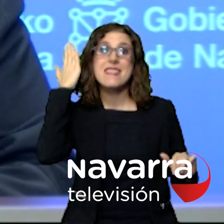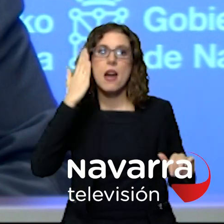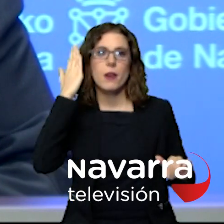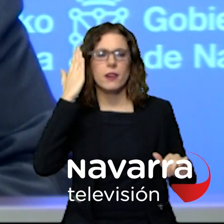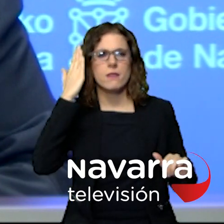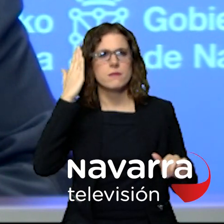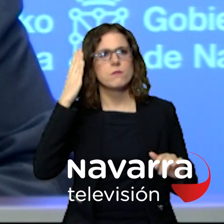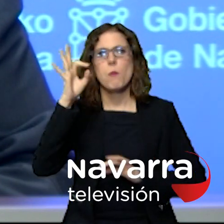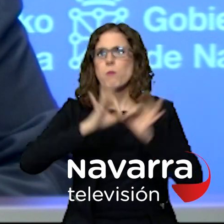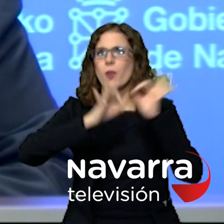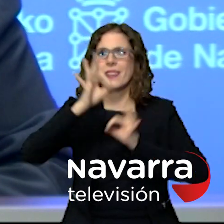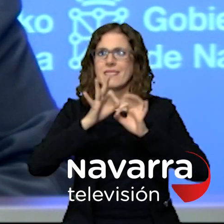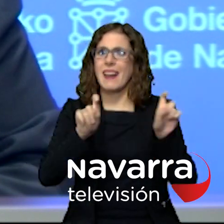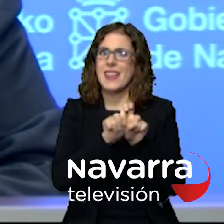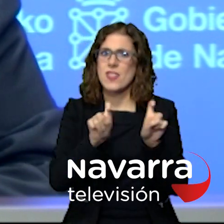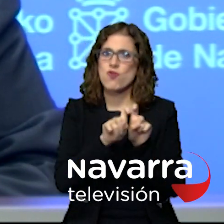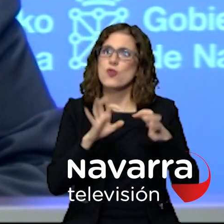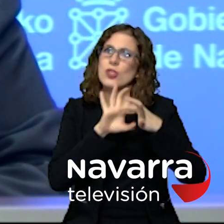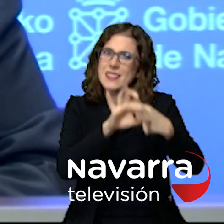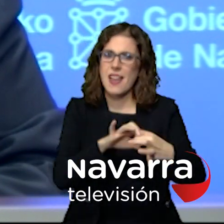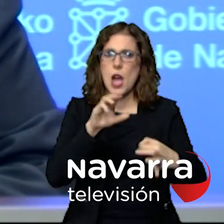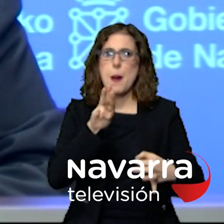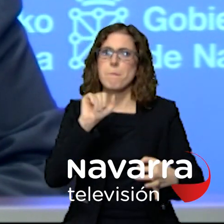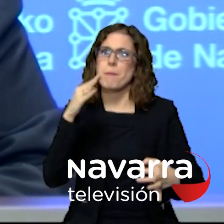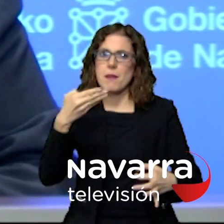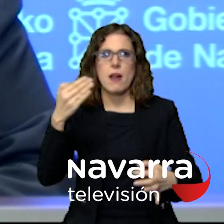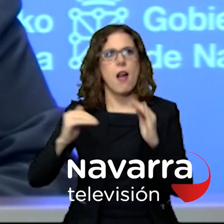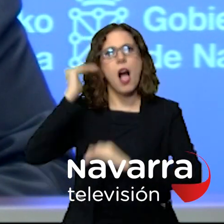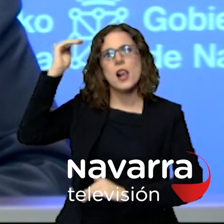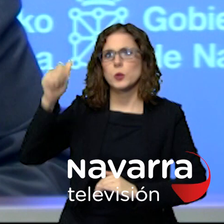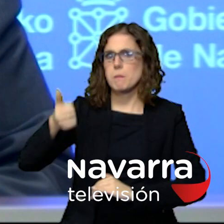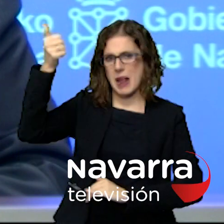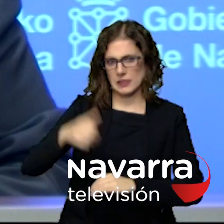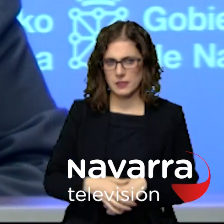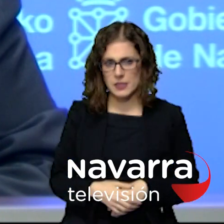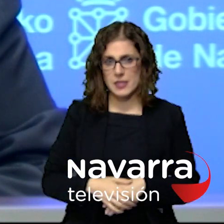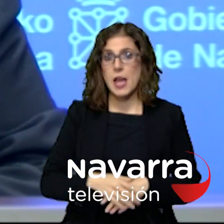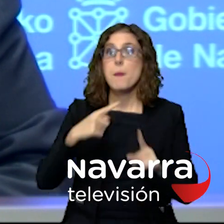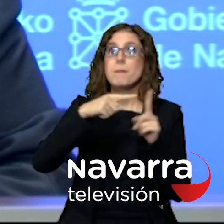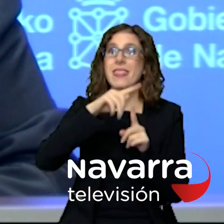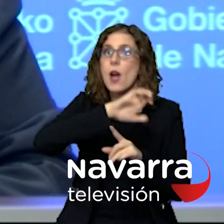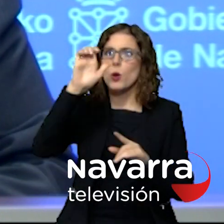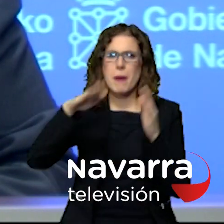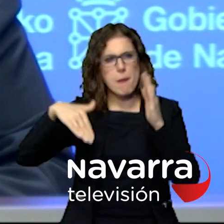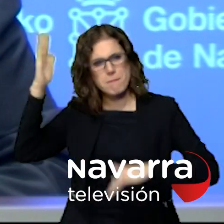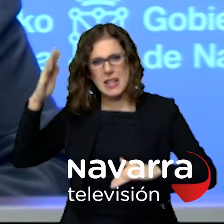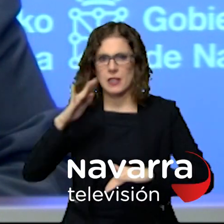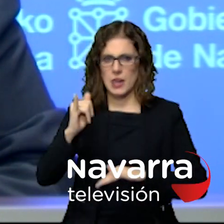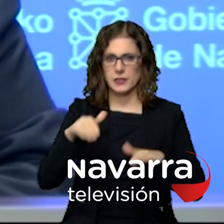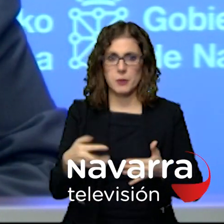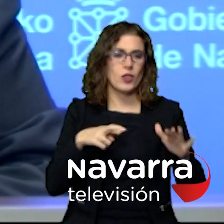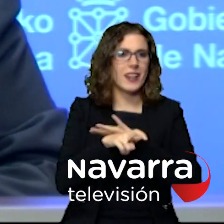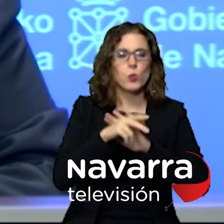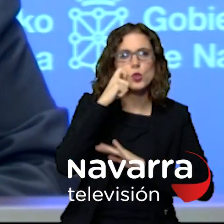europea en lo que es el peso industrial y por tanto es un factor fundamental en cuanto a lo que son recursos humanos, medios